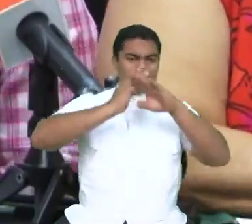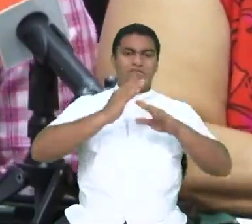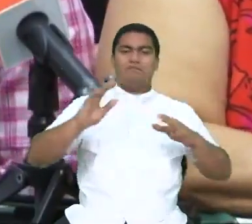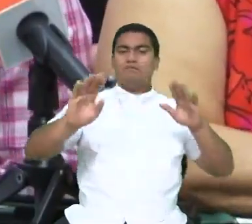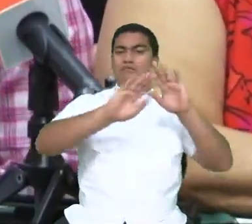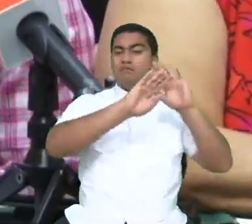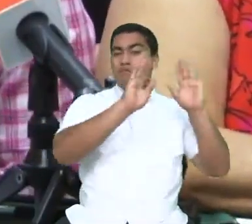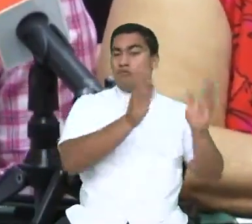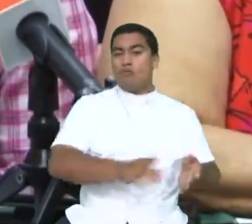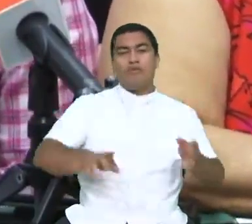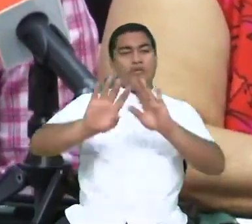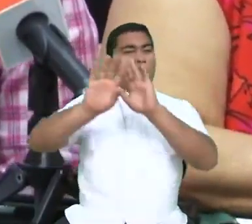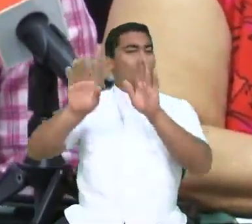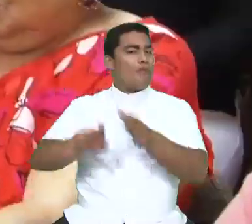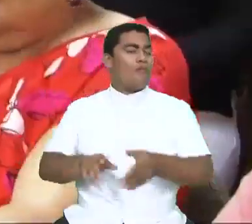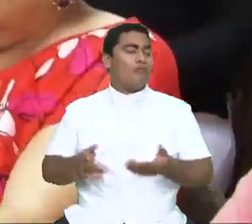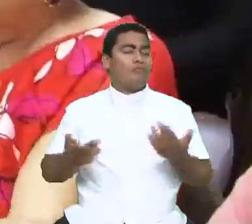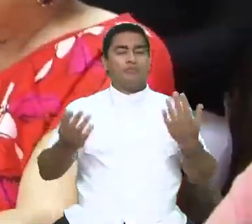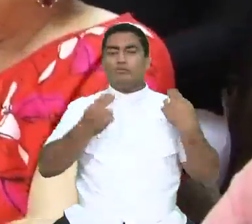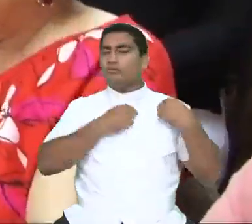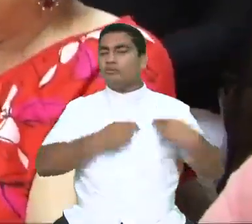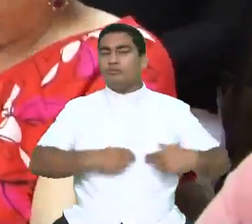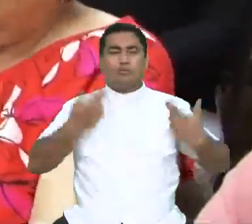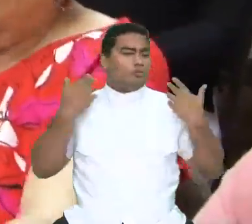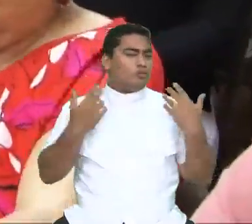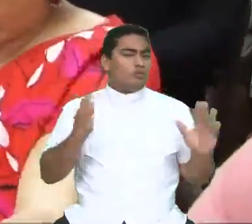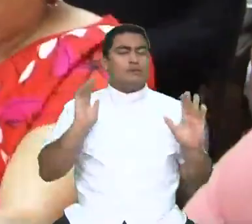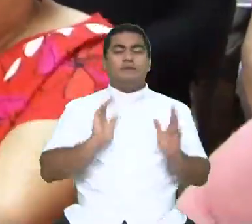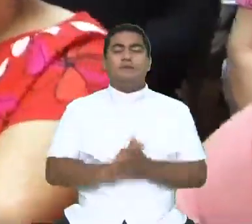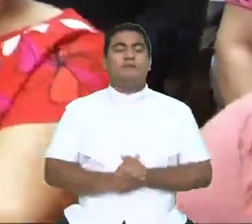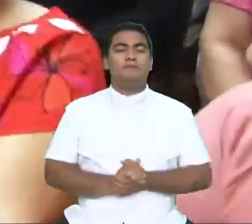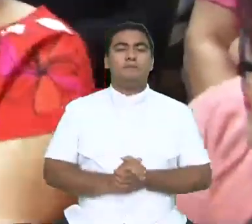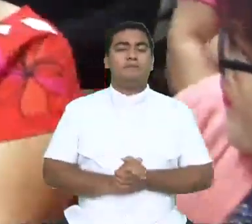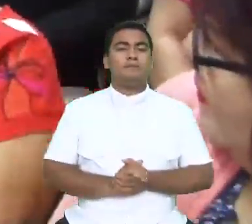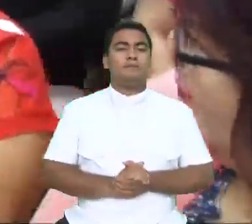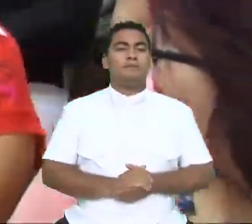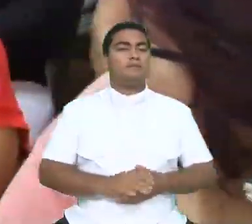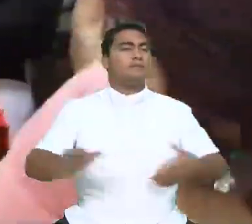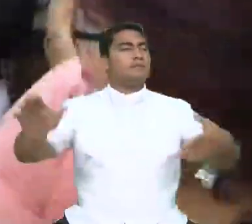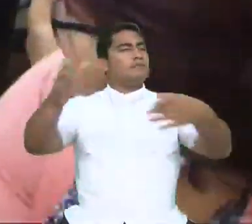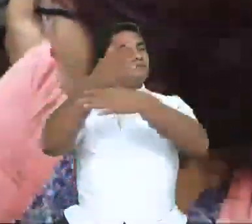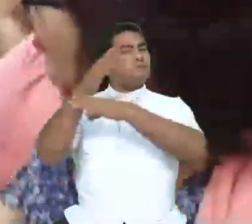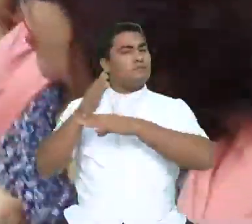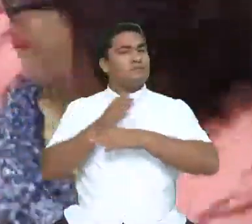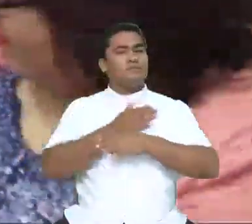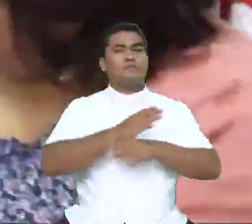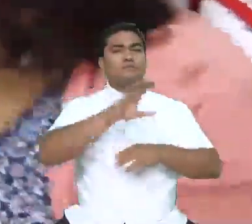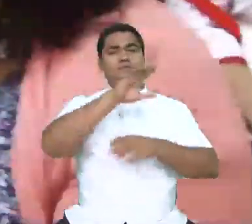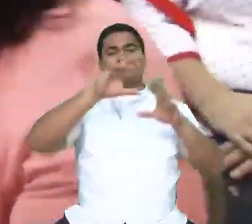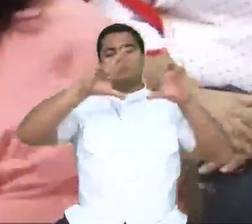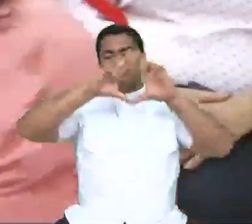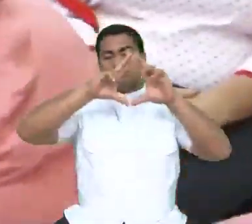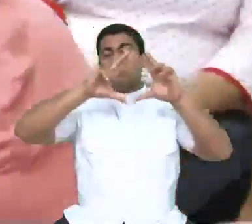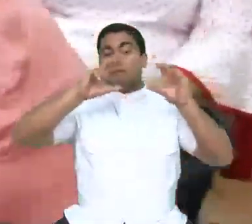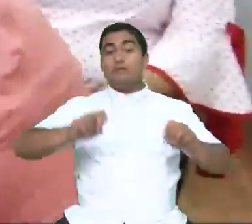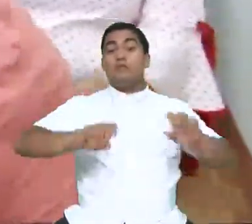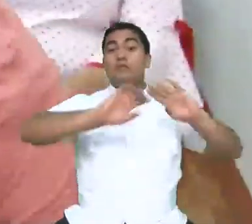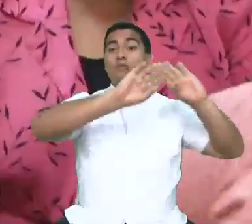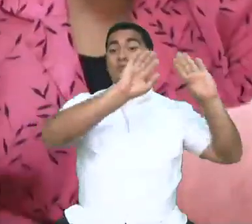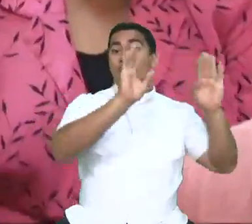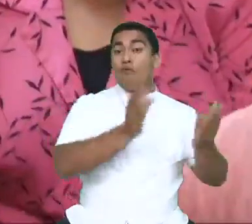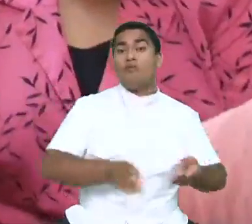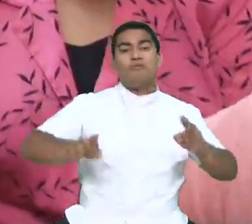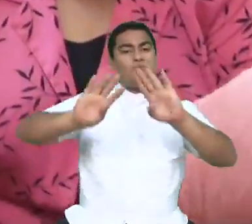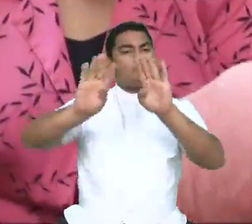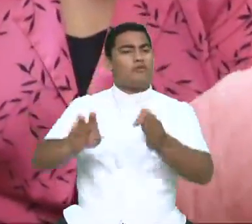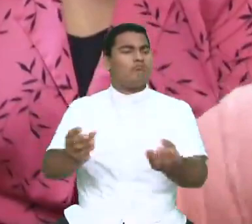y contra cualquier ser humano. Desde los distintos sindicatos, en este mes, las mujeres sindicalistas realizarán una serie